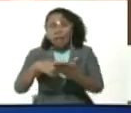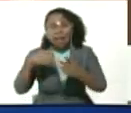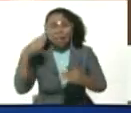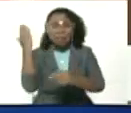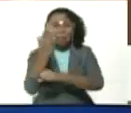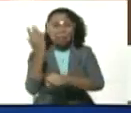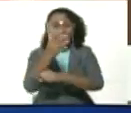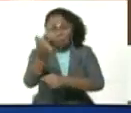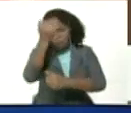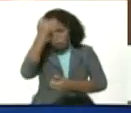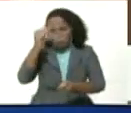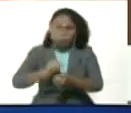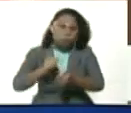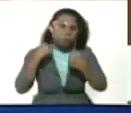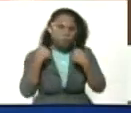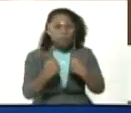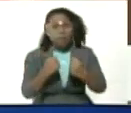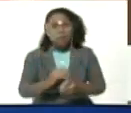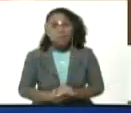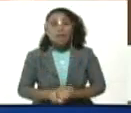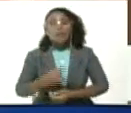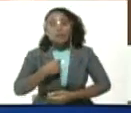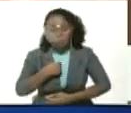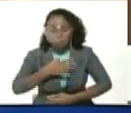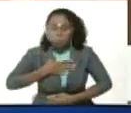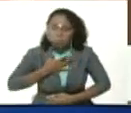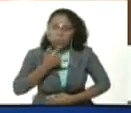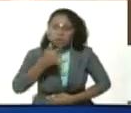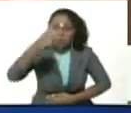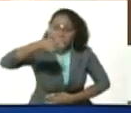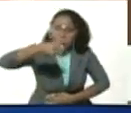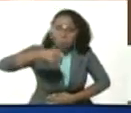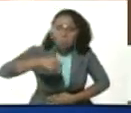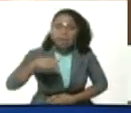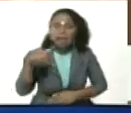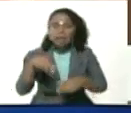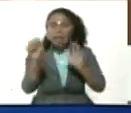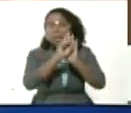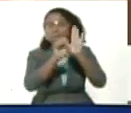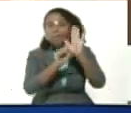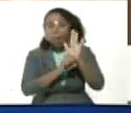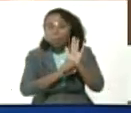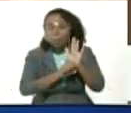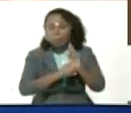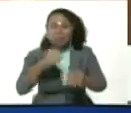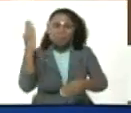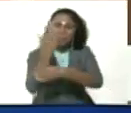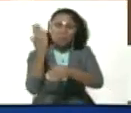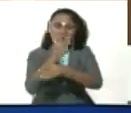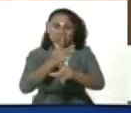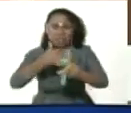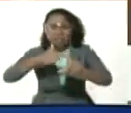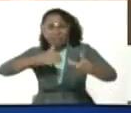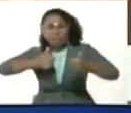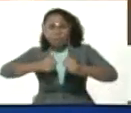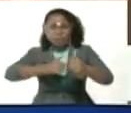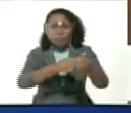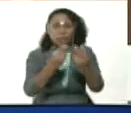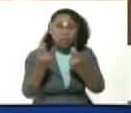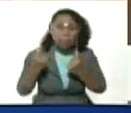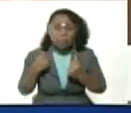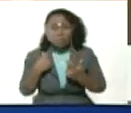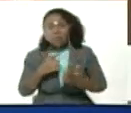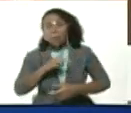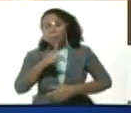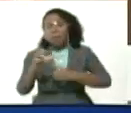brutales. Yo pudiera decirlo hoy, en esta etapa de sanciones, persecución económica, crimen